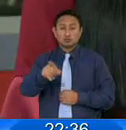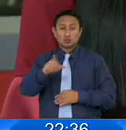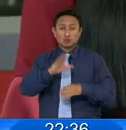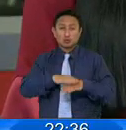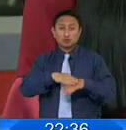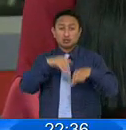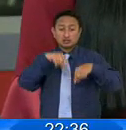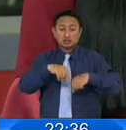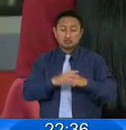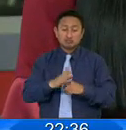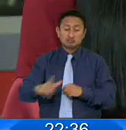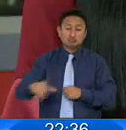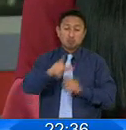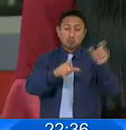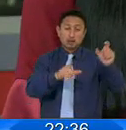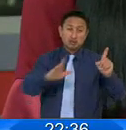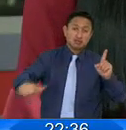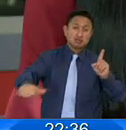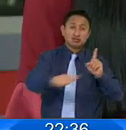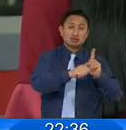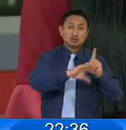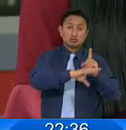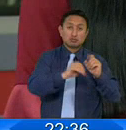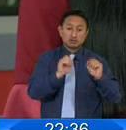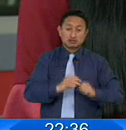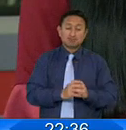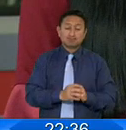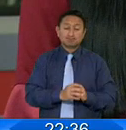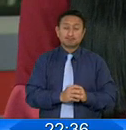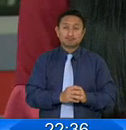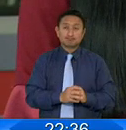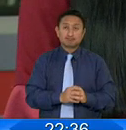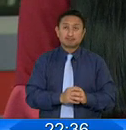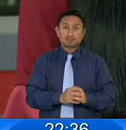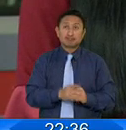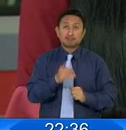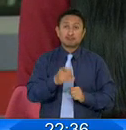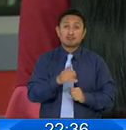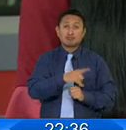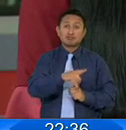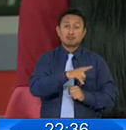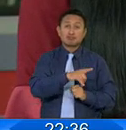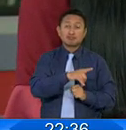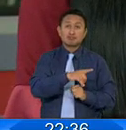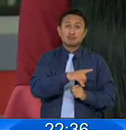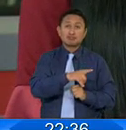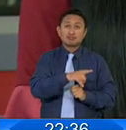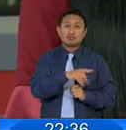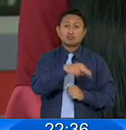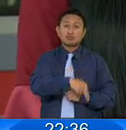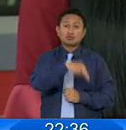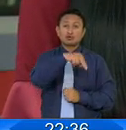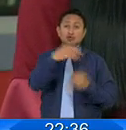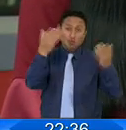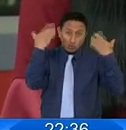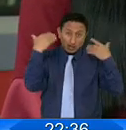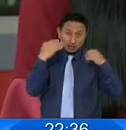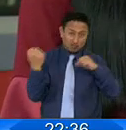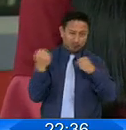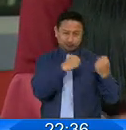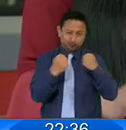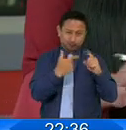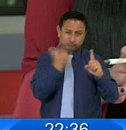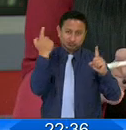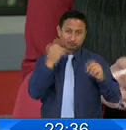el asalto a un ciudadano, quien resultó herido de bala durante el forcejeo en un hecho ocurrido en el norte del puerto principal.